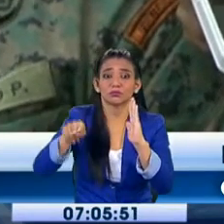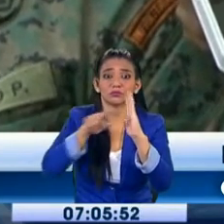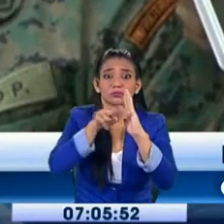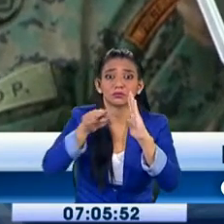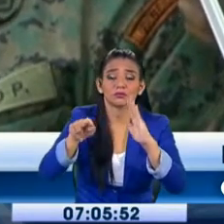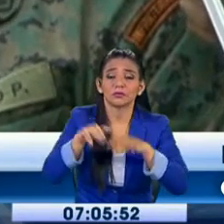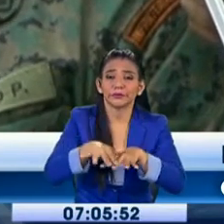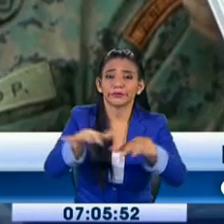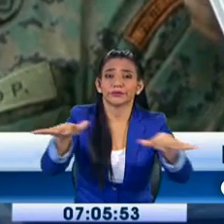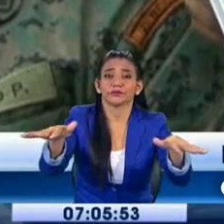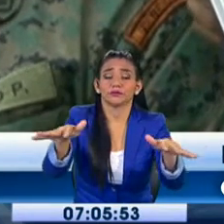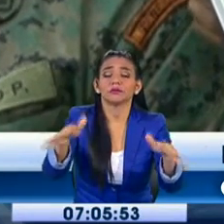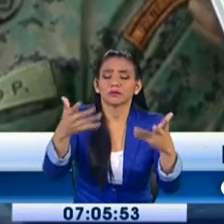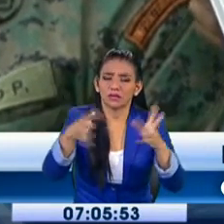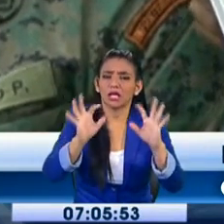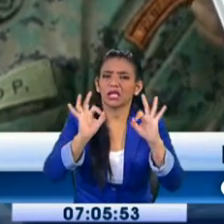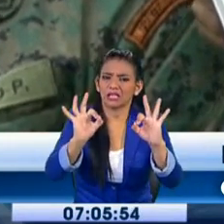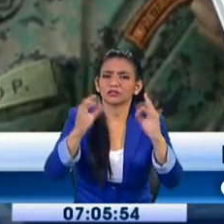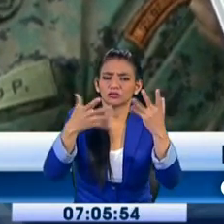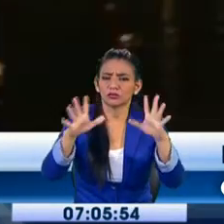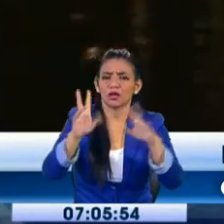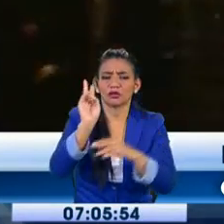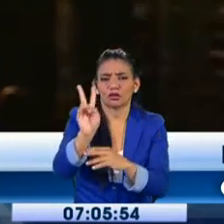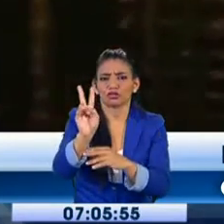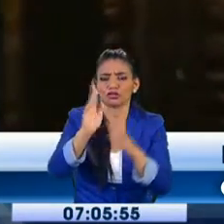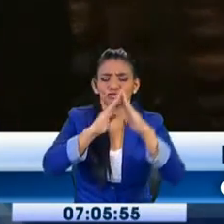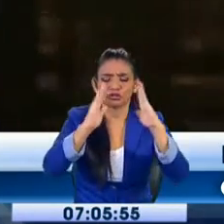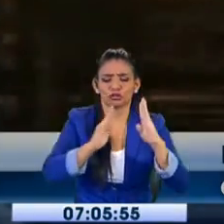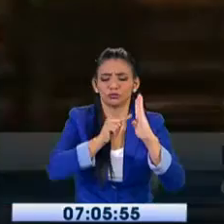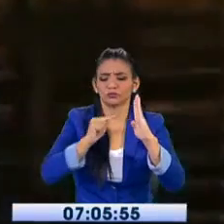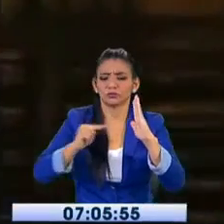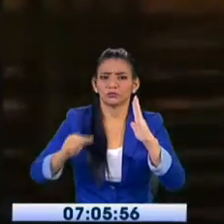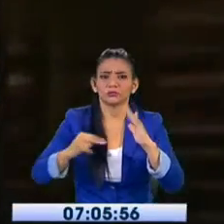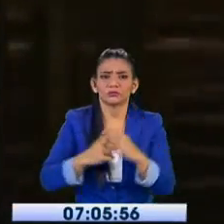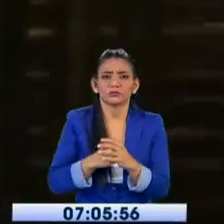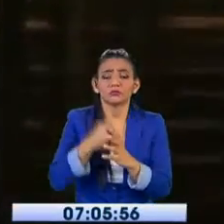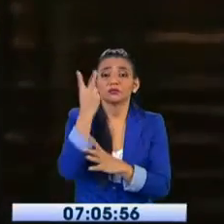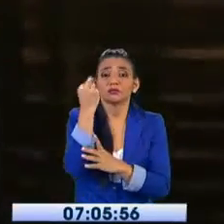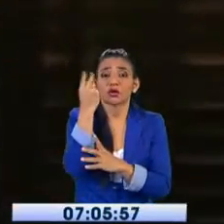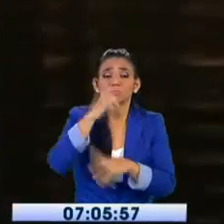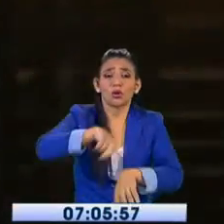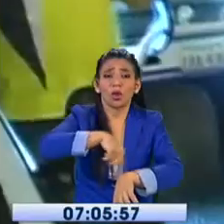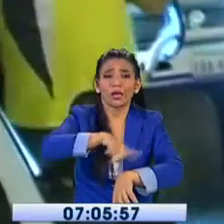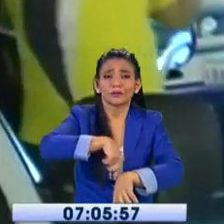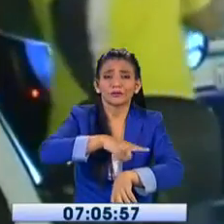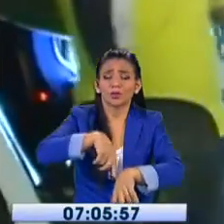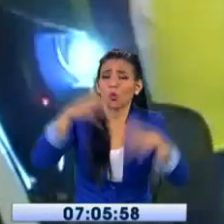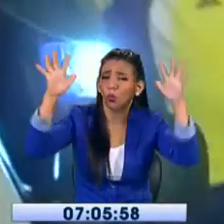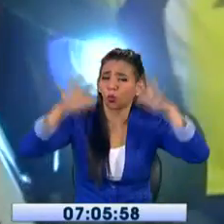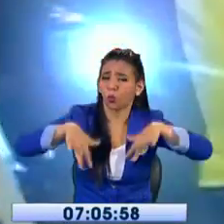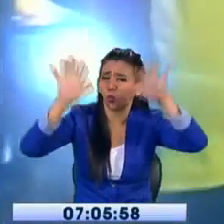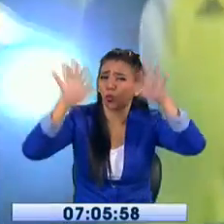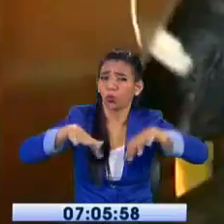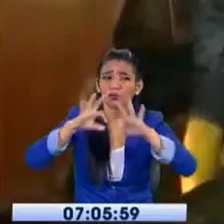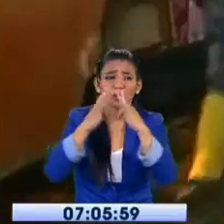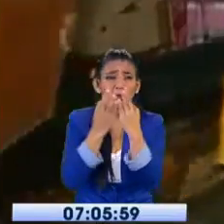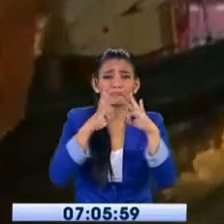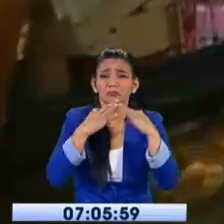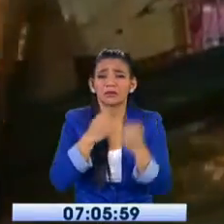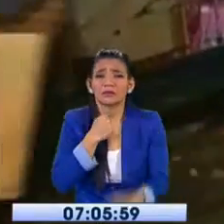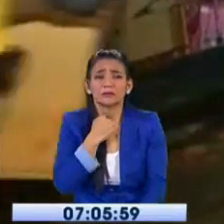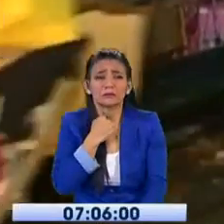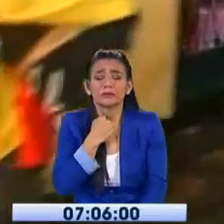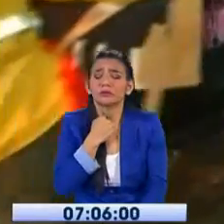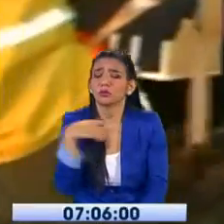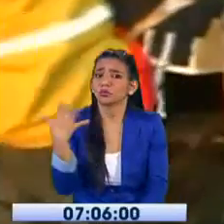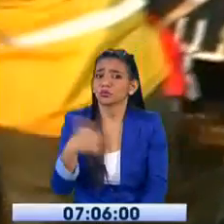provincia. En el cantón Esmeralda ya se han activado en este caso 2. 12 horas de lluvia que acabaron con el esfuerzo y trabajo de familias enteras, invierno